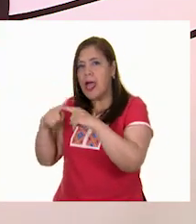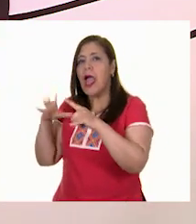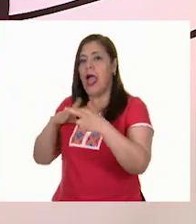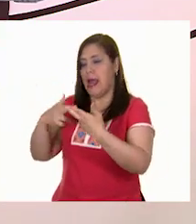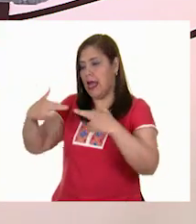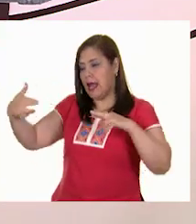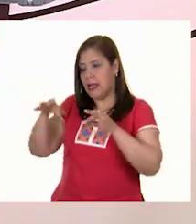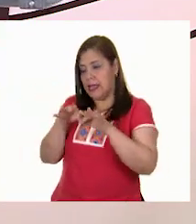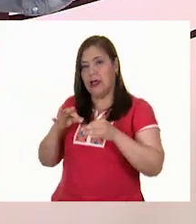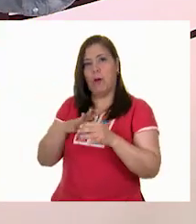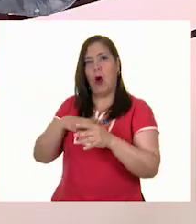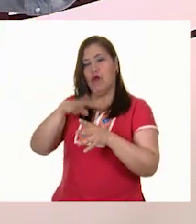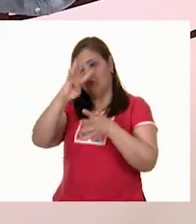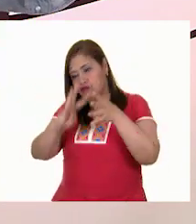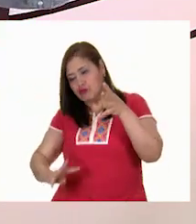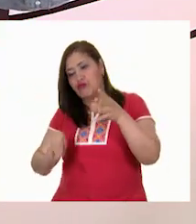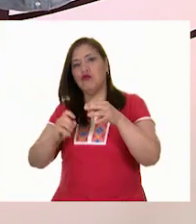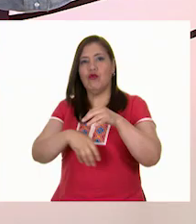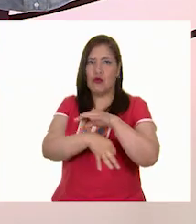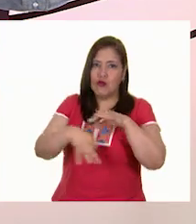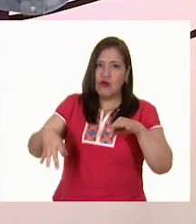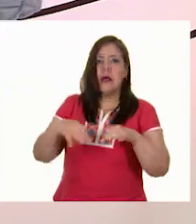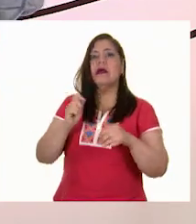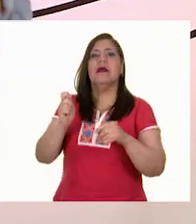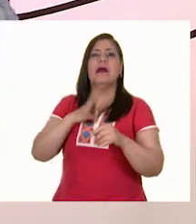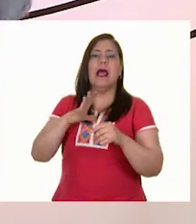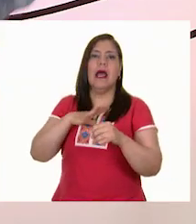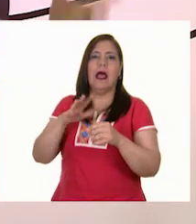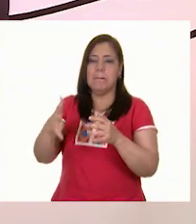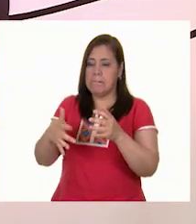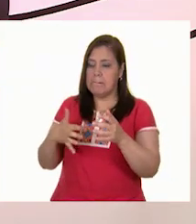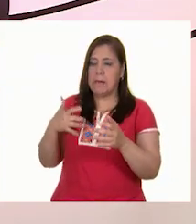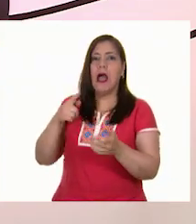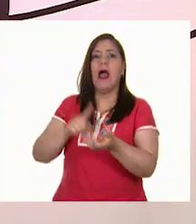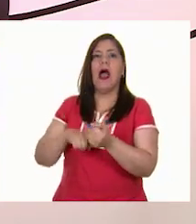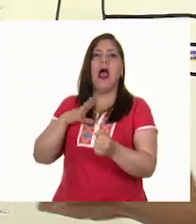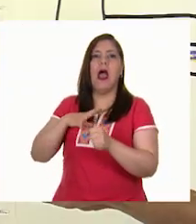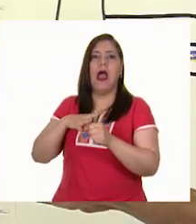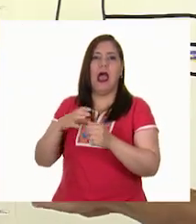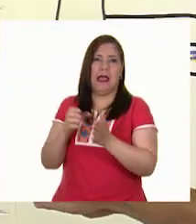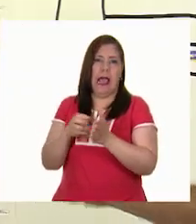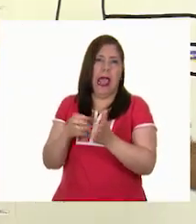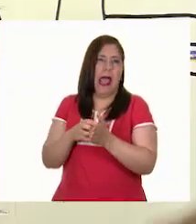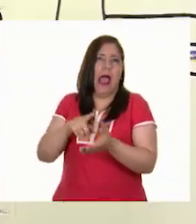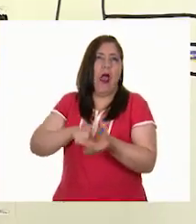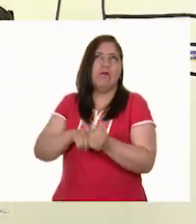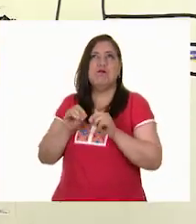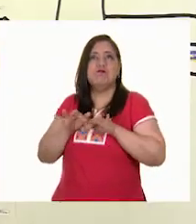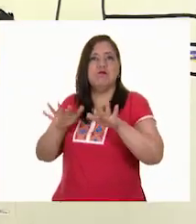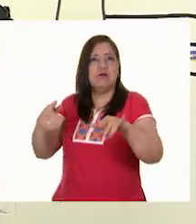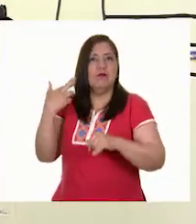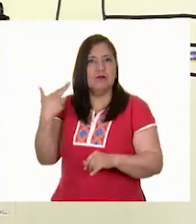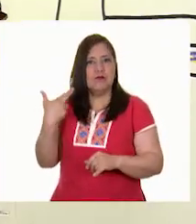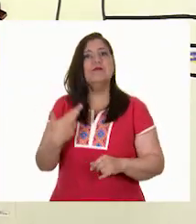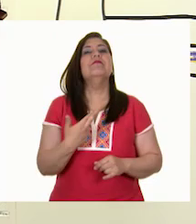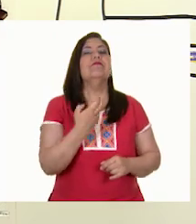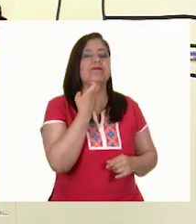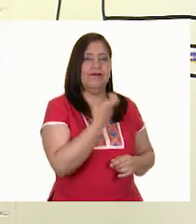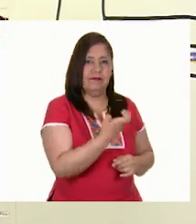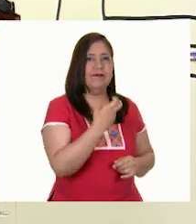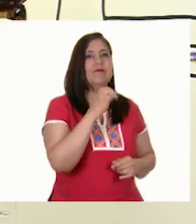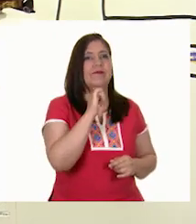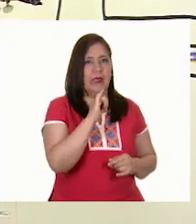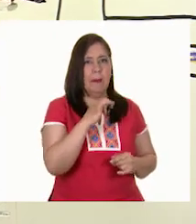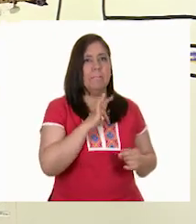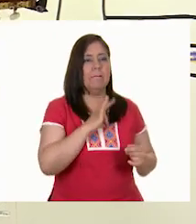cuerda que o bien se frota o se pulsa y que tiene un resonador, que es la caja. Exactamente. Esta, en este caso, se pulsa.